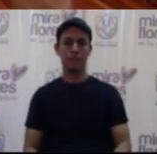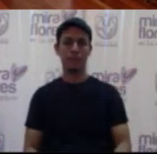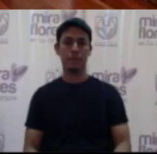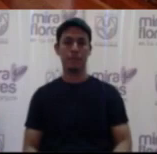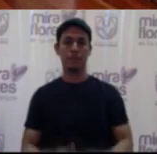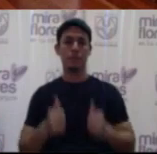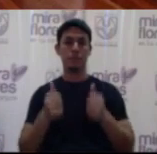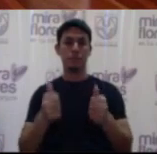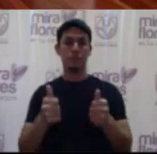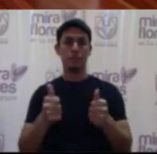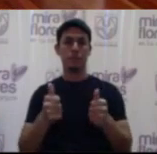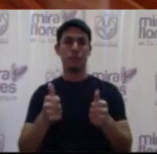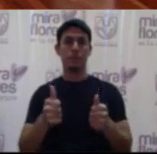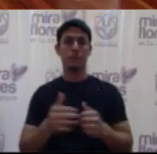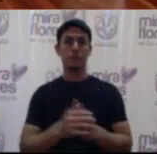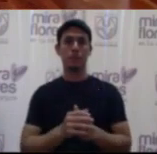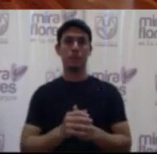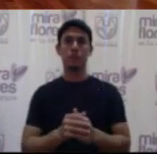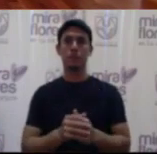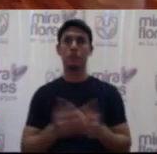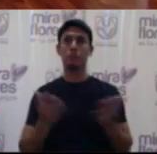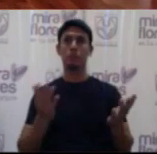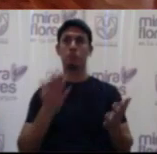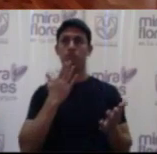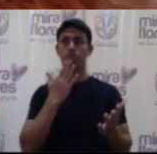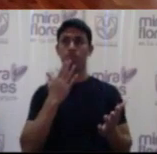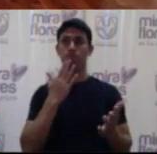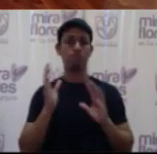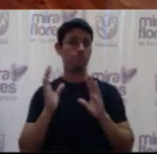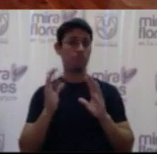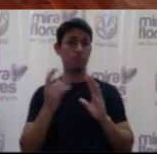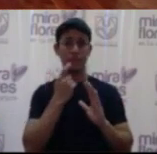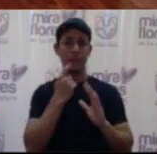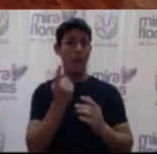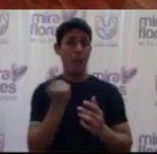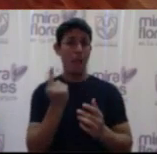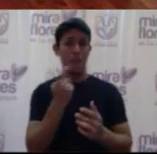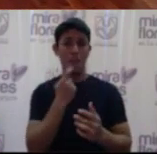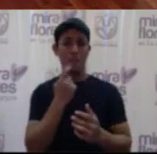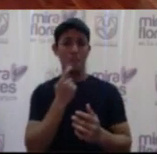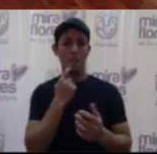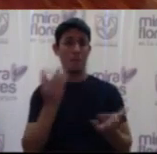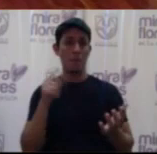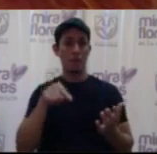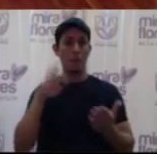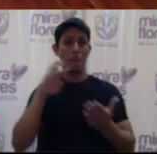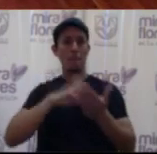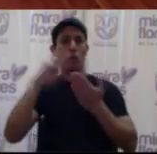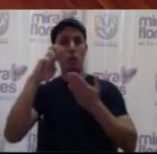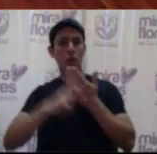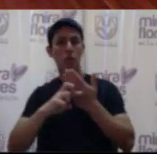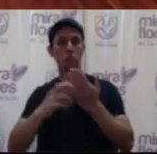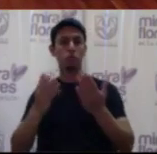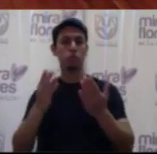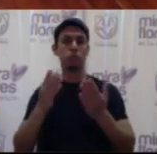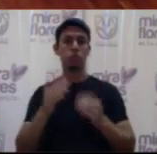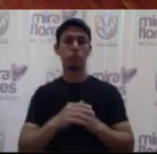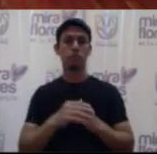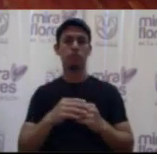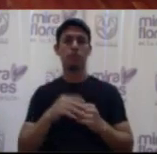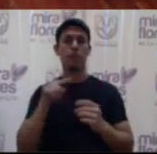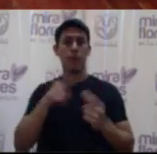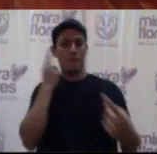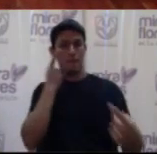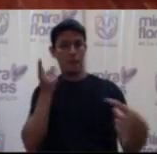Muy bien, ofrezco el uso de la palabra, si la hubiese, alguien que quiera sustentar este proyecto de